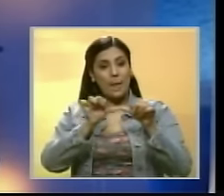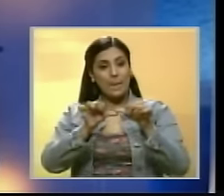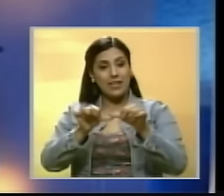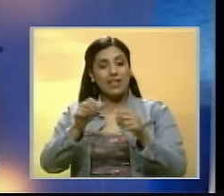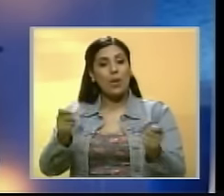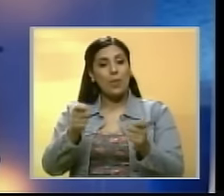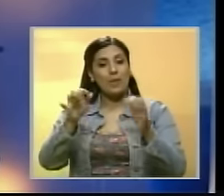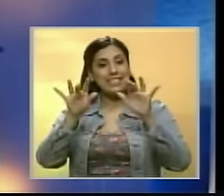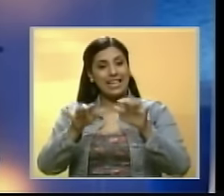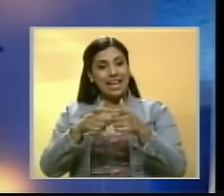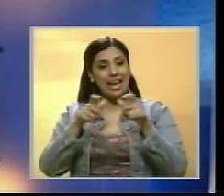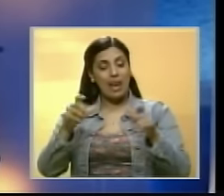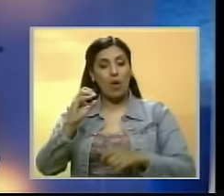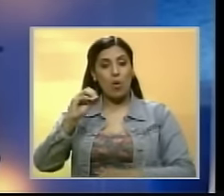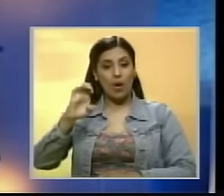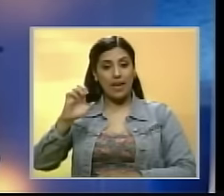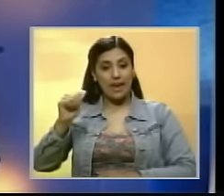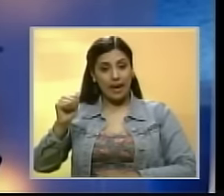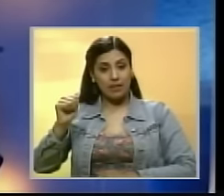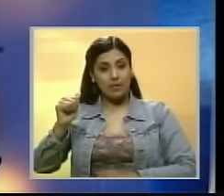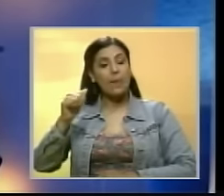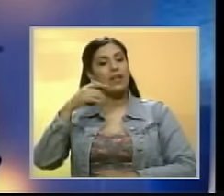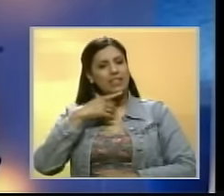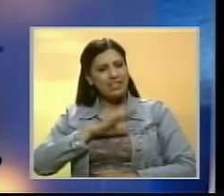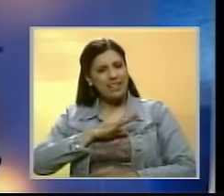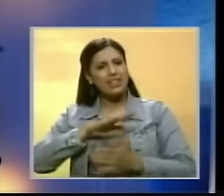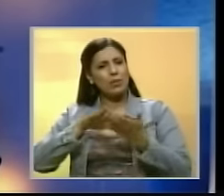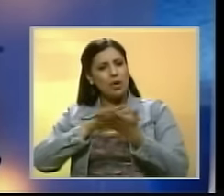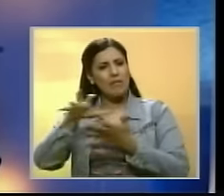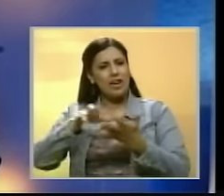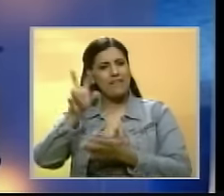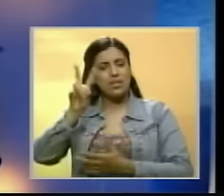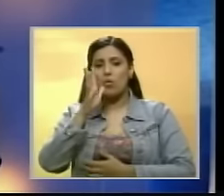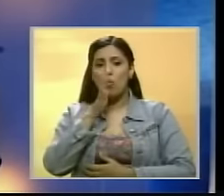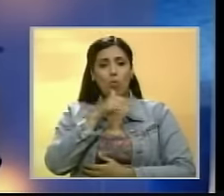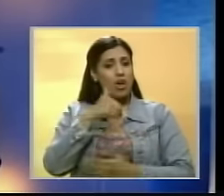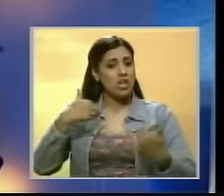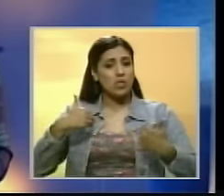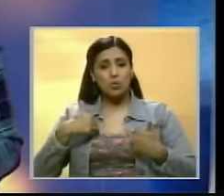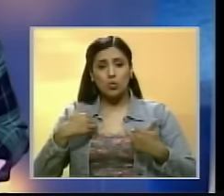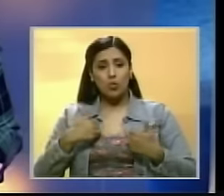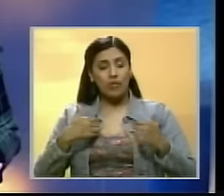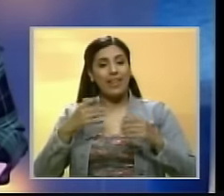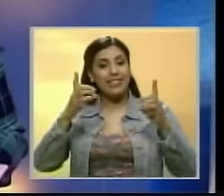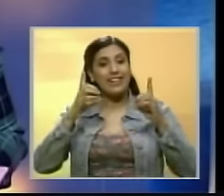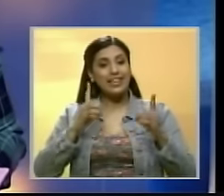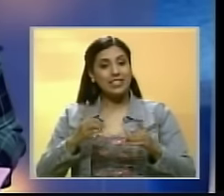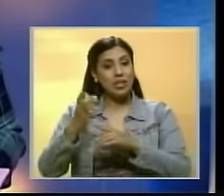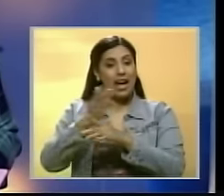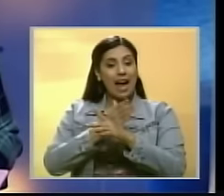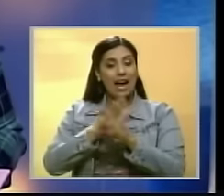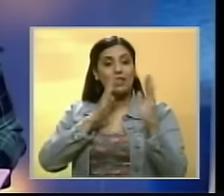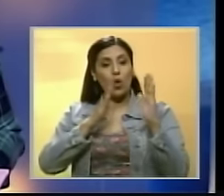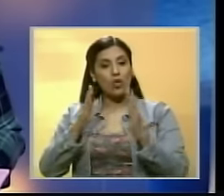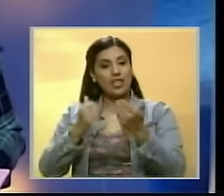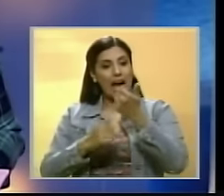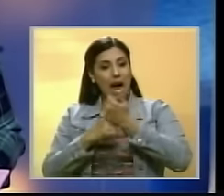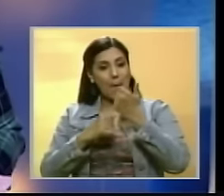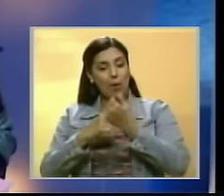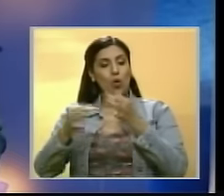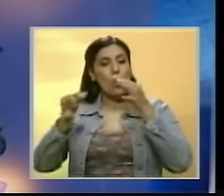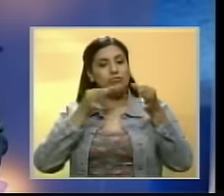de la postura de secretario general de la oea Luis almagro sobre la situación de Venezuela no afecta la decisión anterior del organismo de apoyar